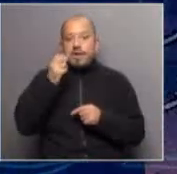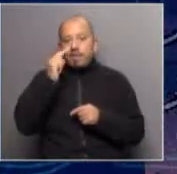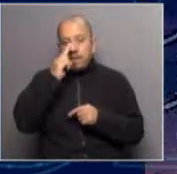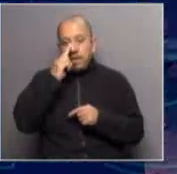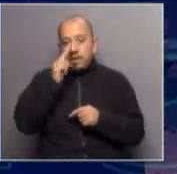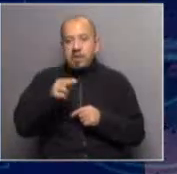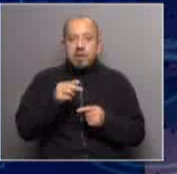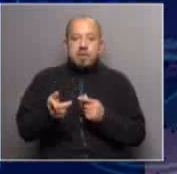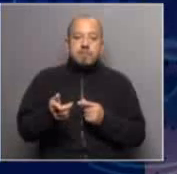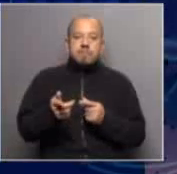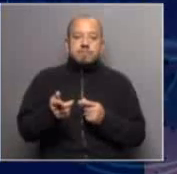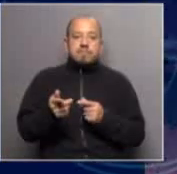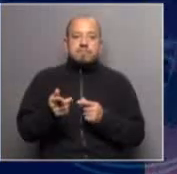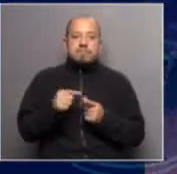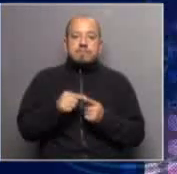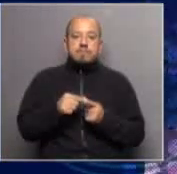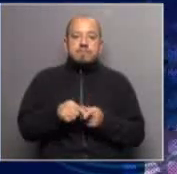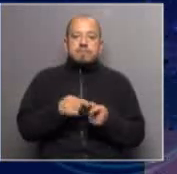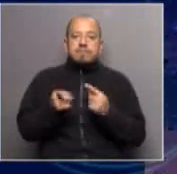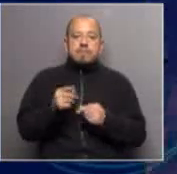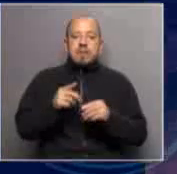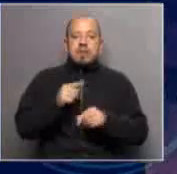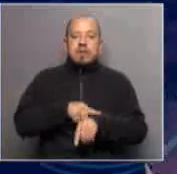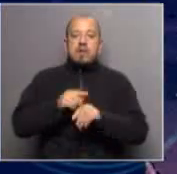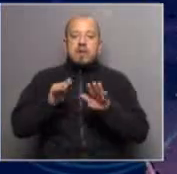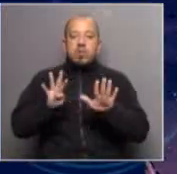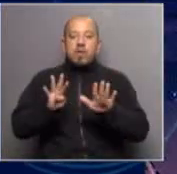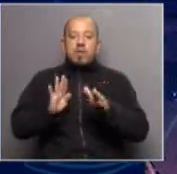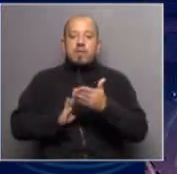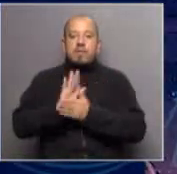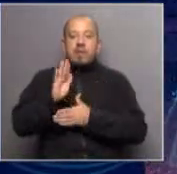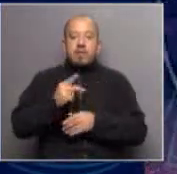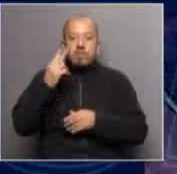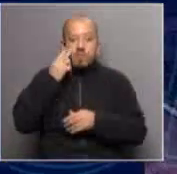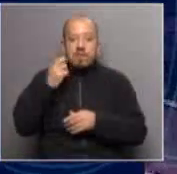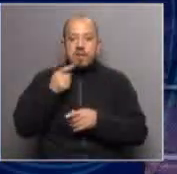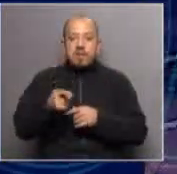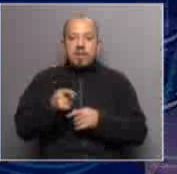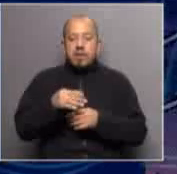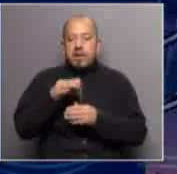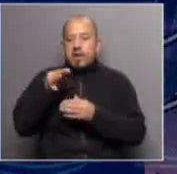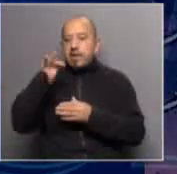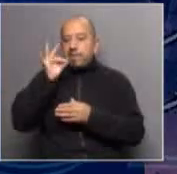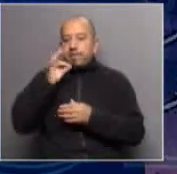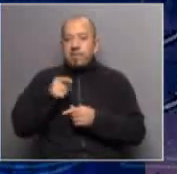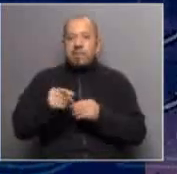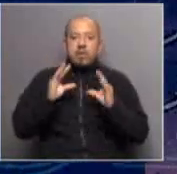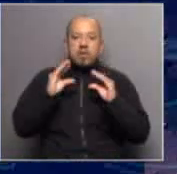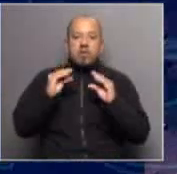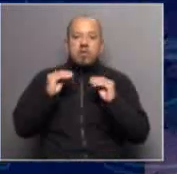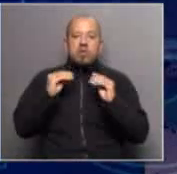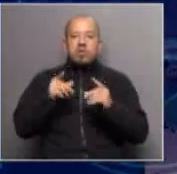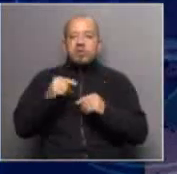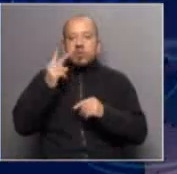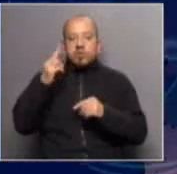bar. A partir de las 9 de la mañana es panadería para retirar y cafetería y bueno, y a partir de la noche, o sea, es un